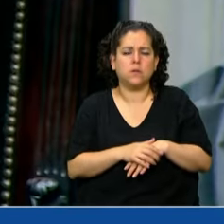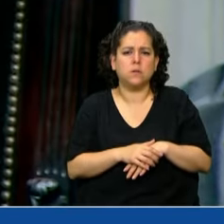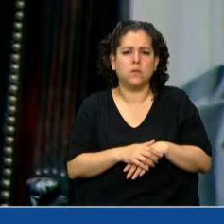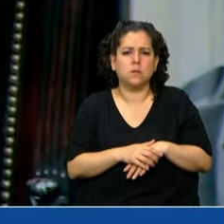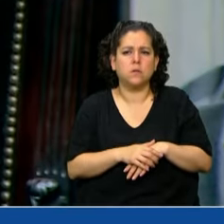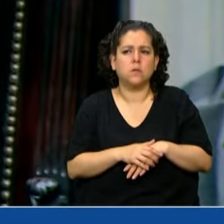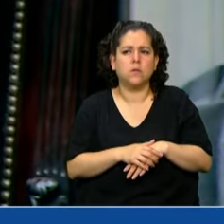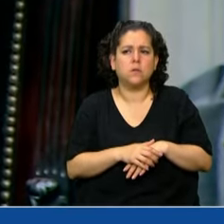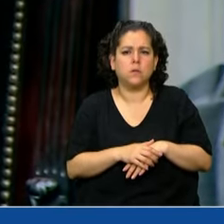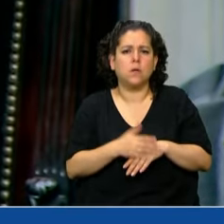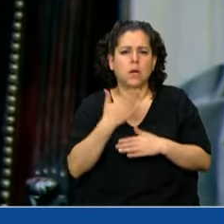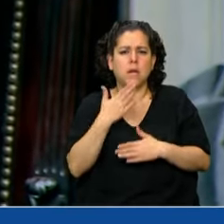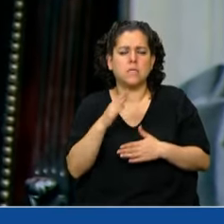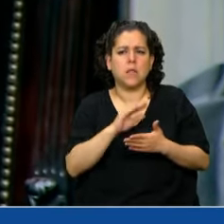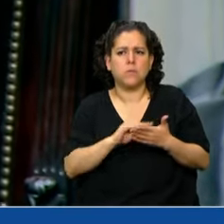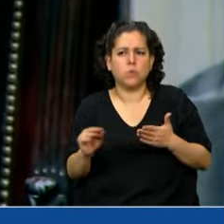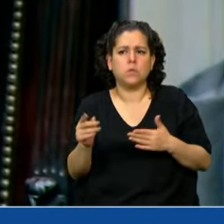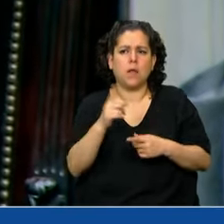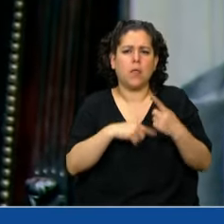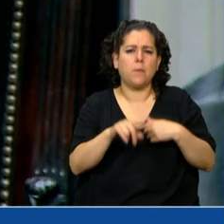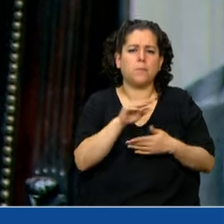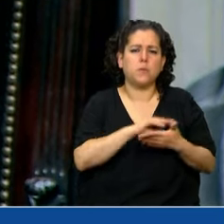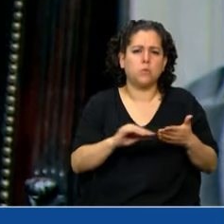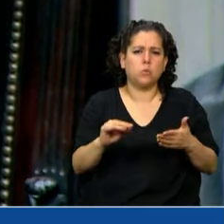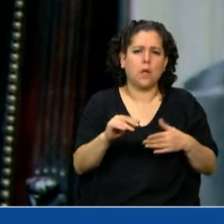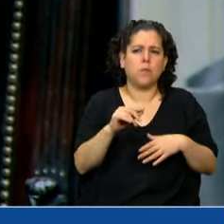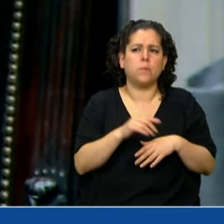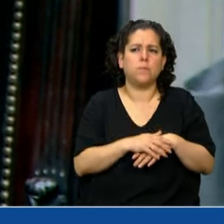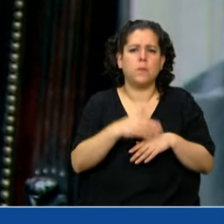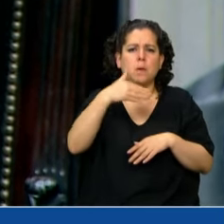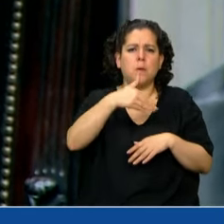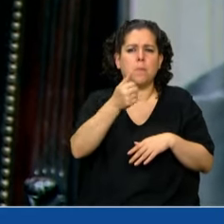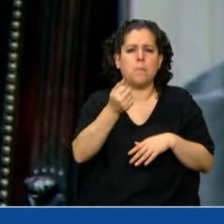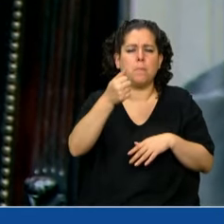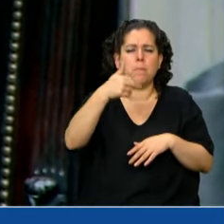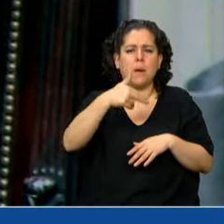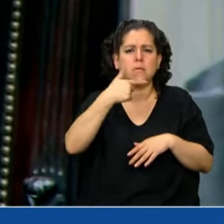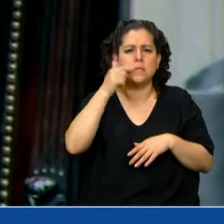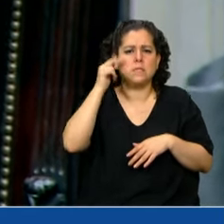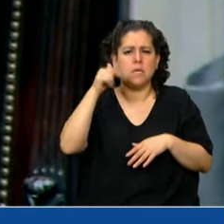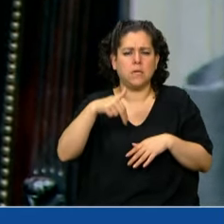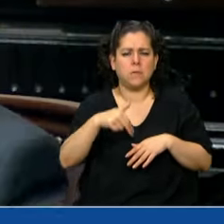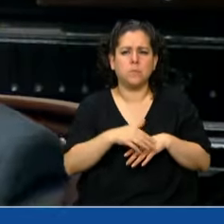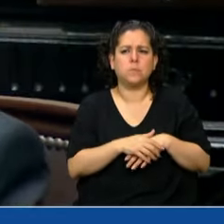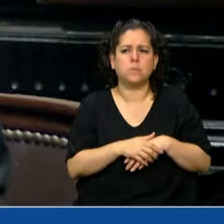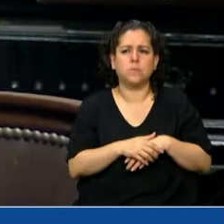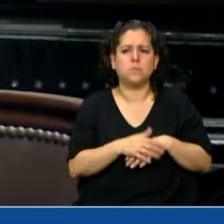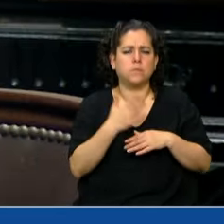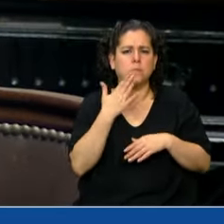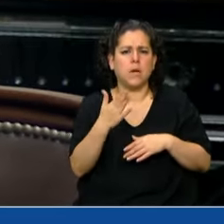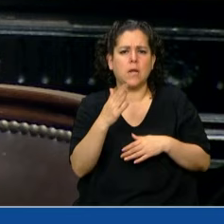Gracias diputada ca en uso de la palabra el diputado Rubén manc